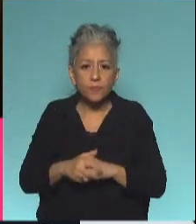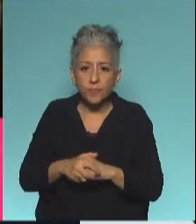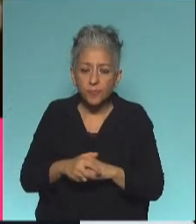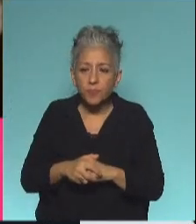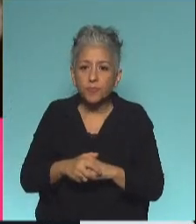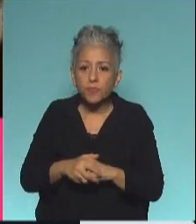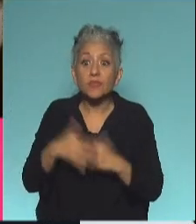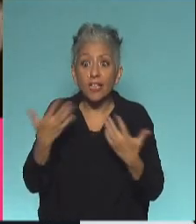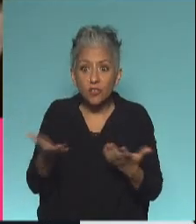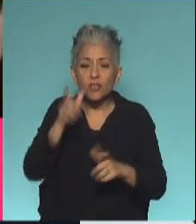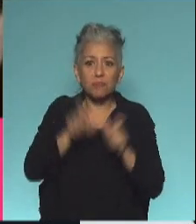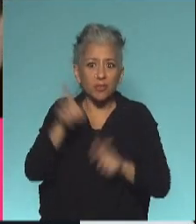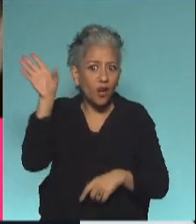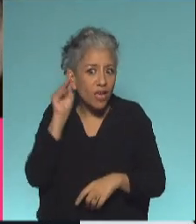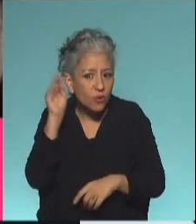los espectadores, ¿no?